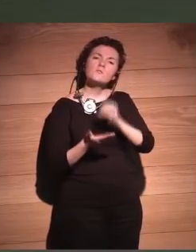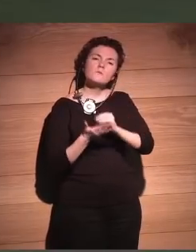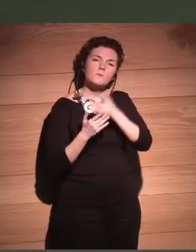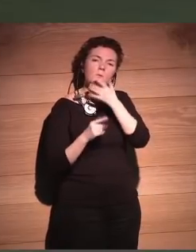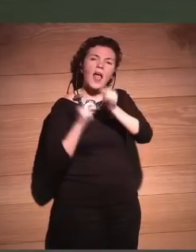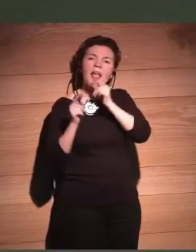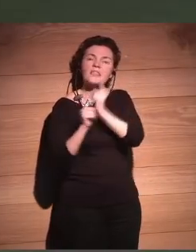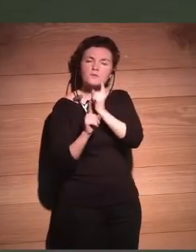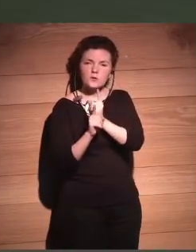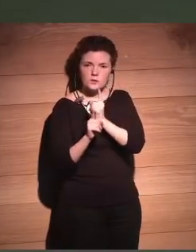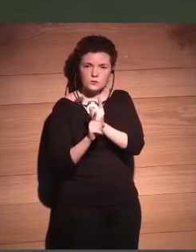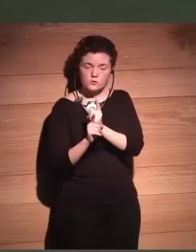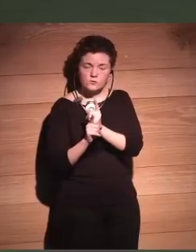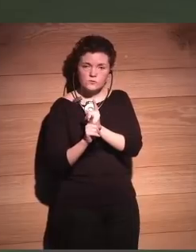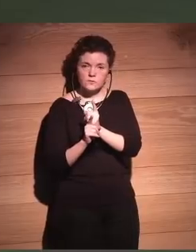los antibióticos.